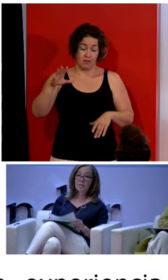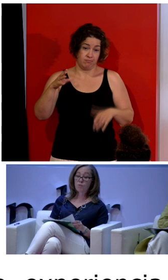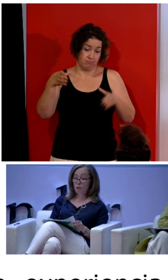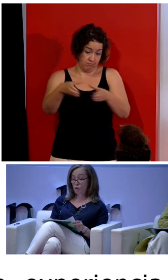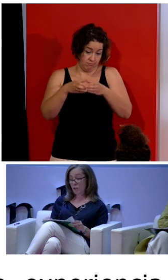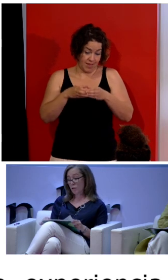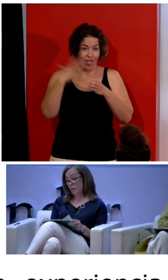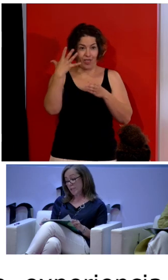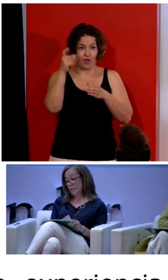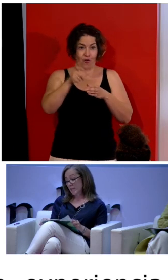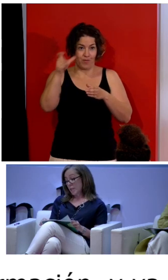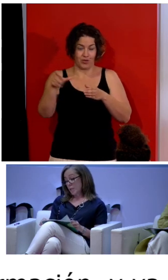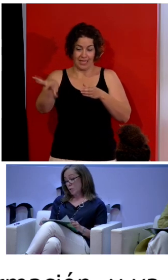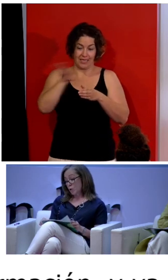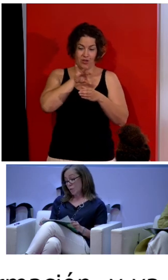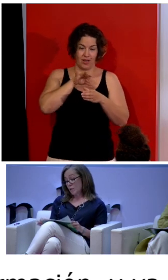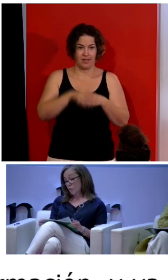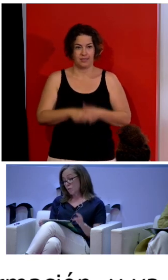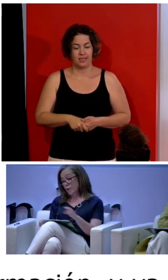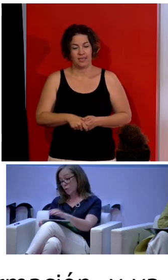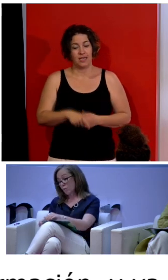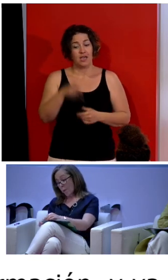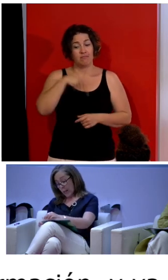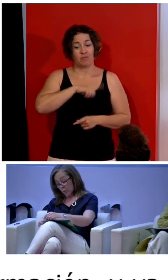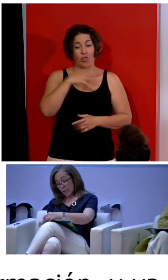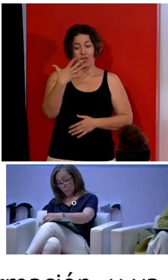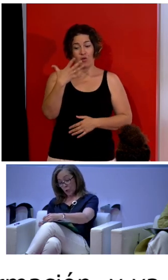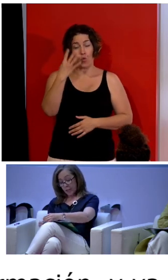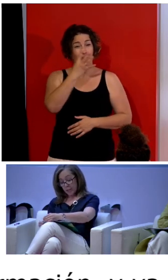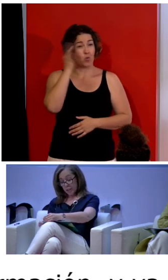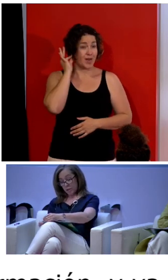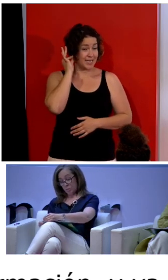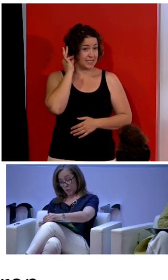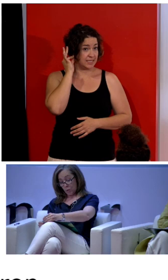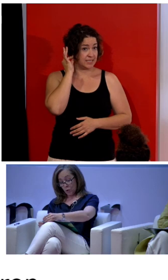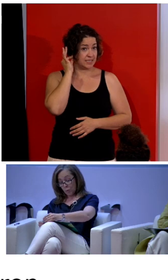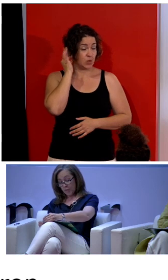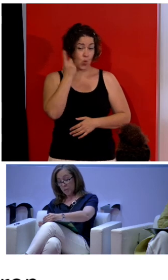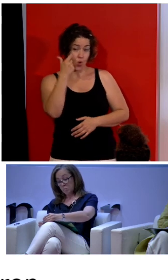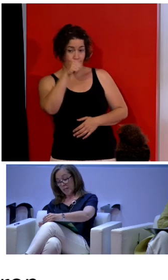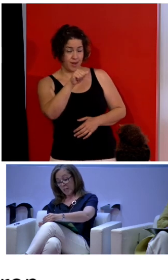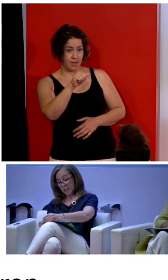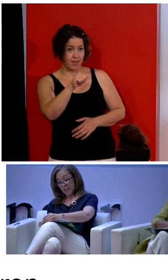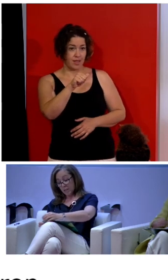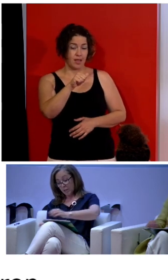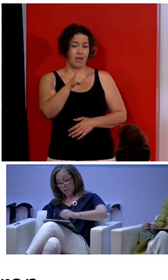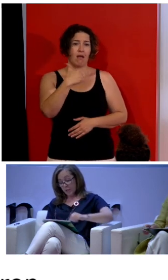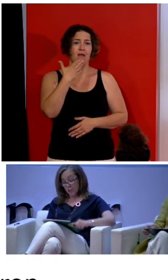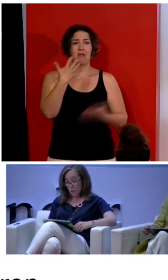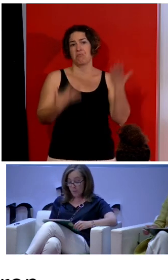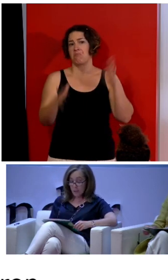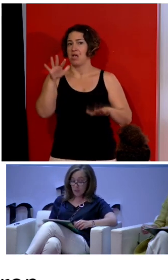personas que fueron seleccionadas. En nuestro caso fueron 4 mujeres, un hombre, la edad estaba